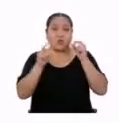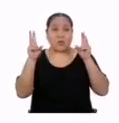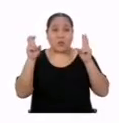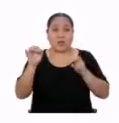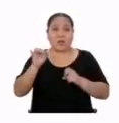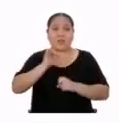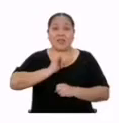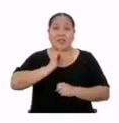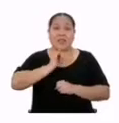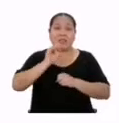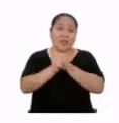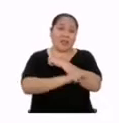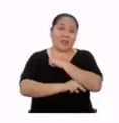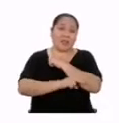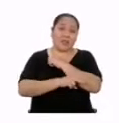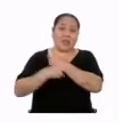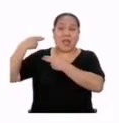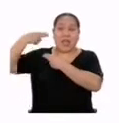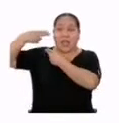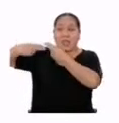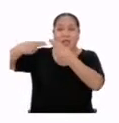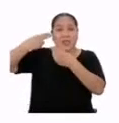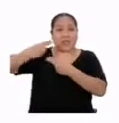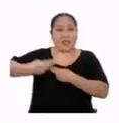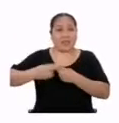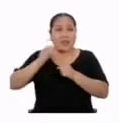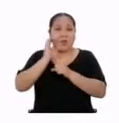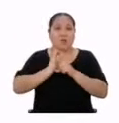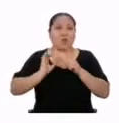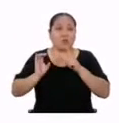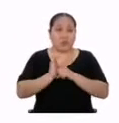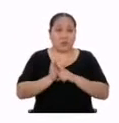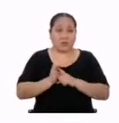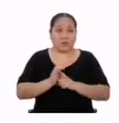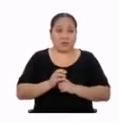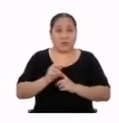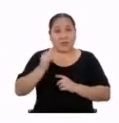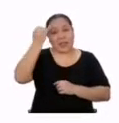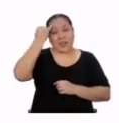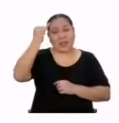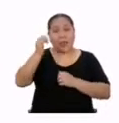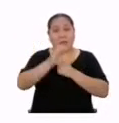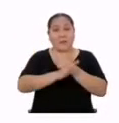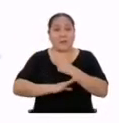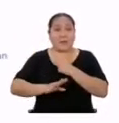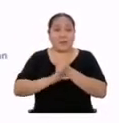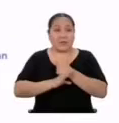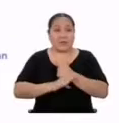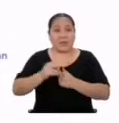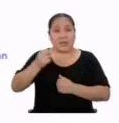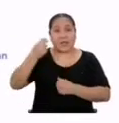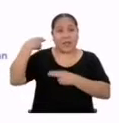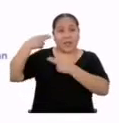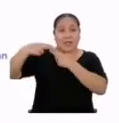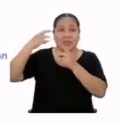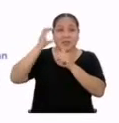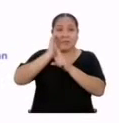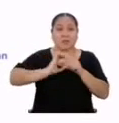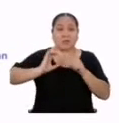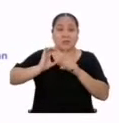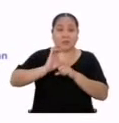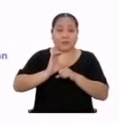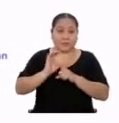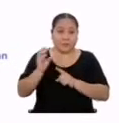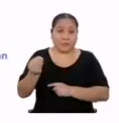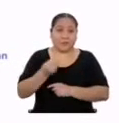herencia cultural. Y como idea principal, dijimos que la herencia cultural y el patrimonio local nos marcan con sus rasgos